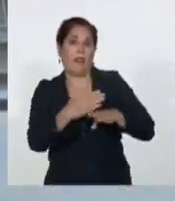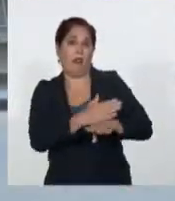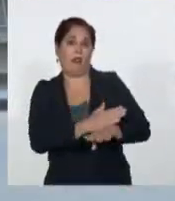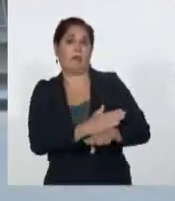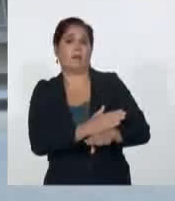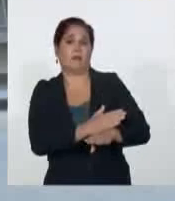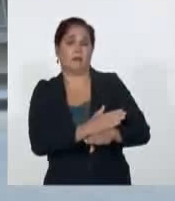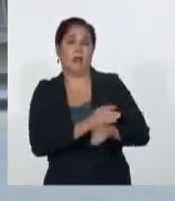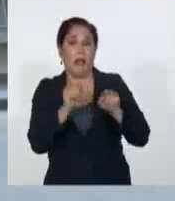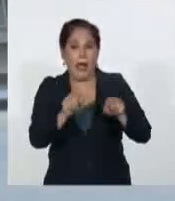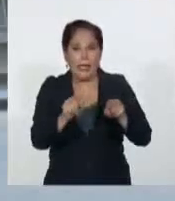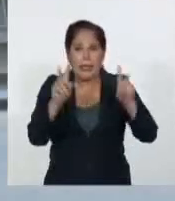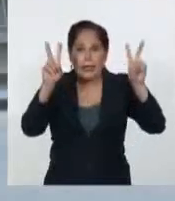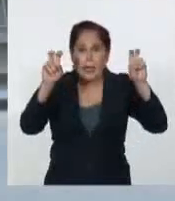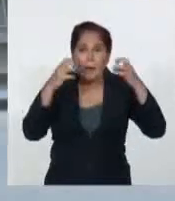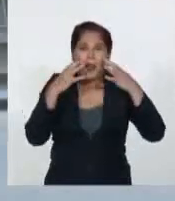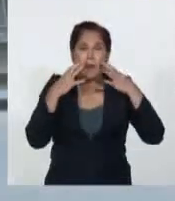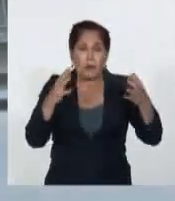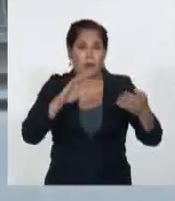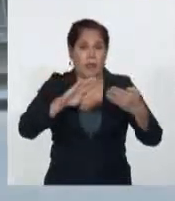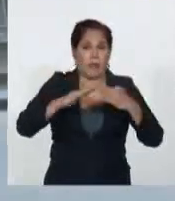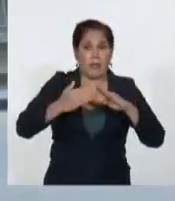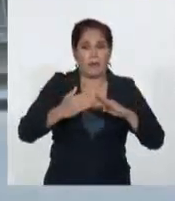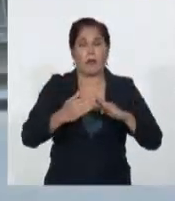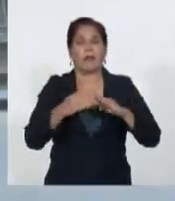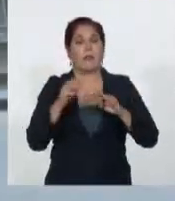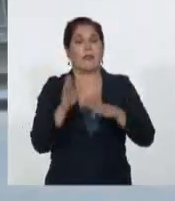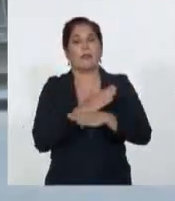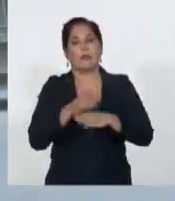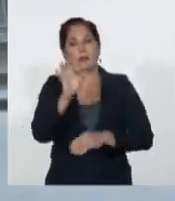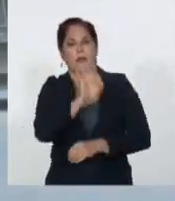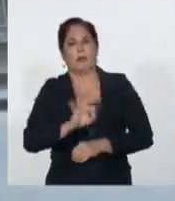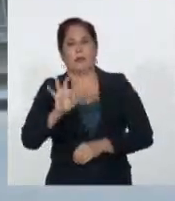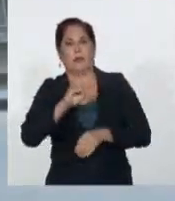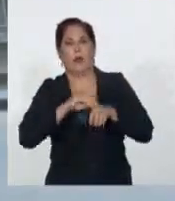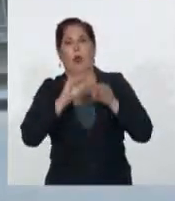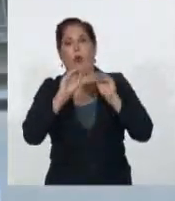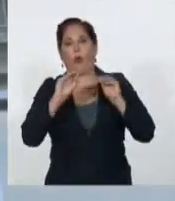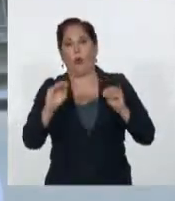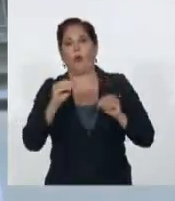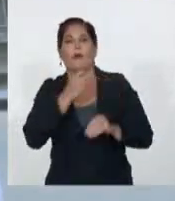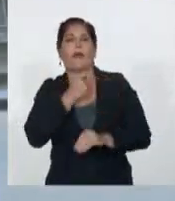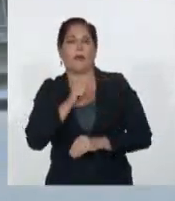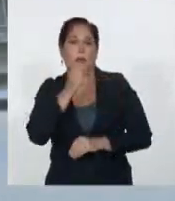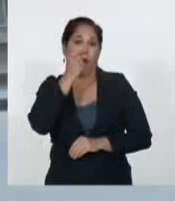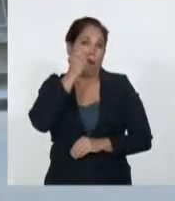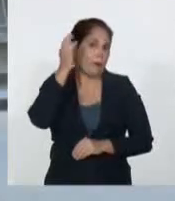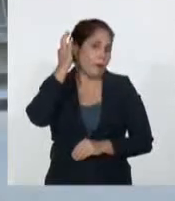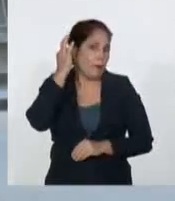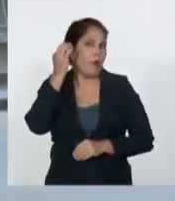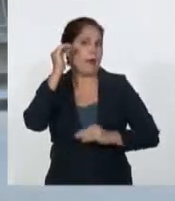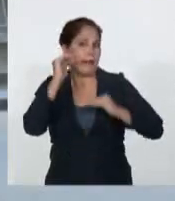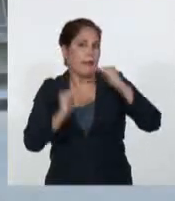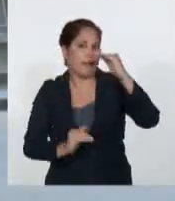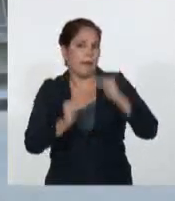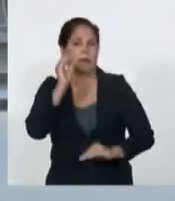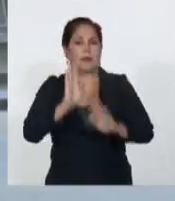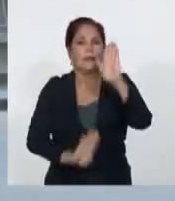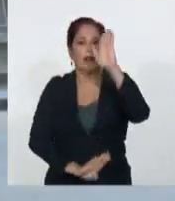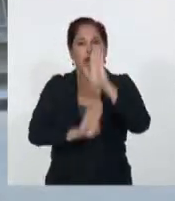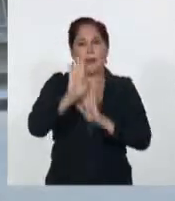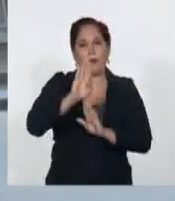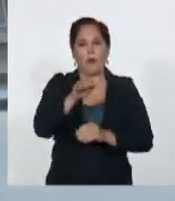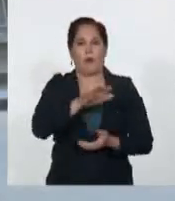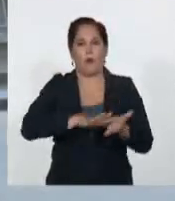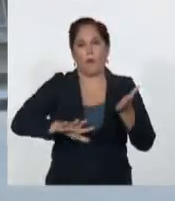digamos debatidos en nuestras organizaciones están convocando temas como género como tema de desarrollo local